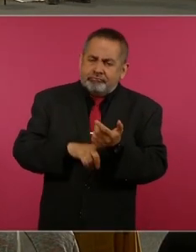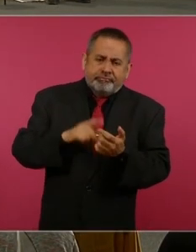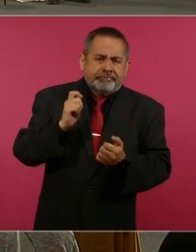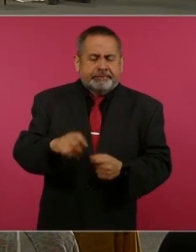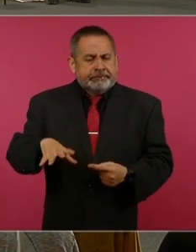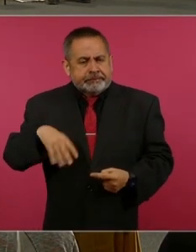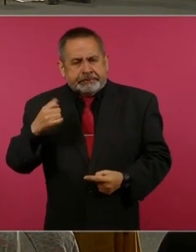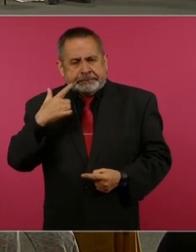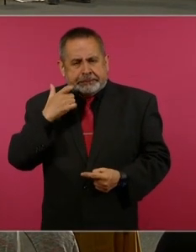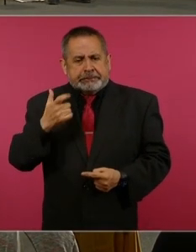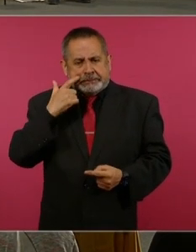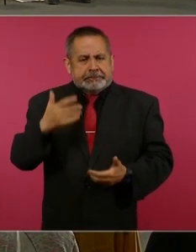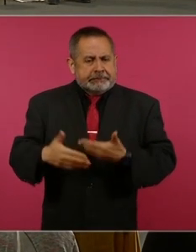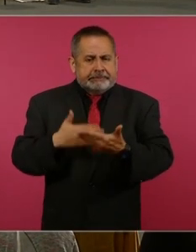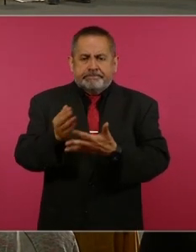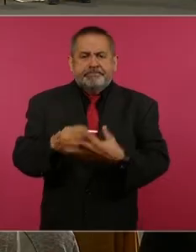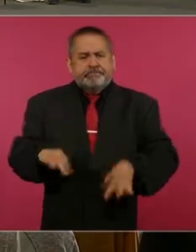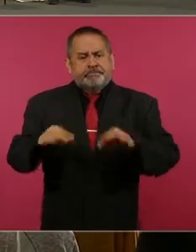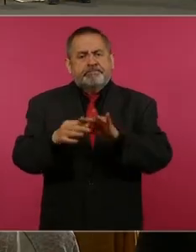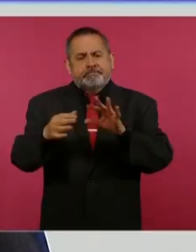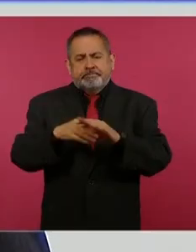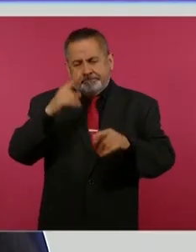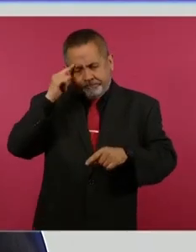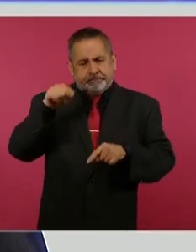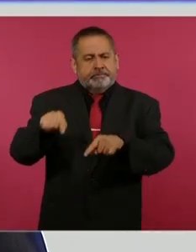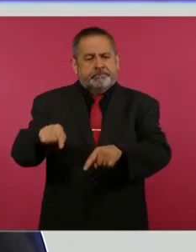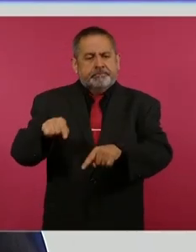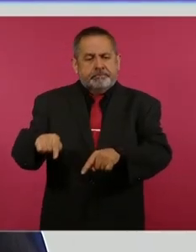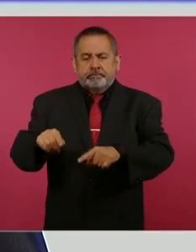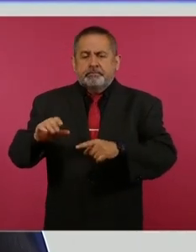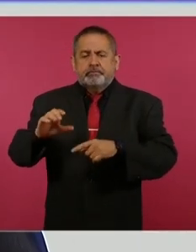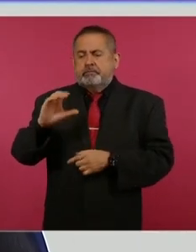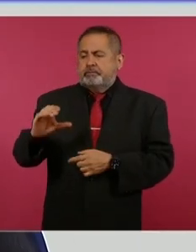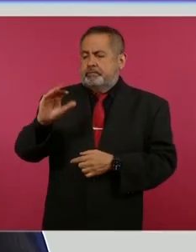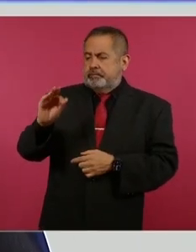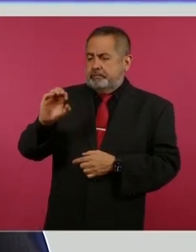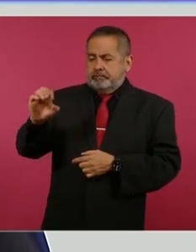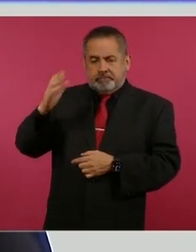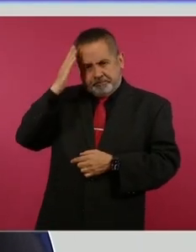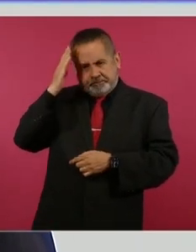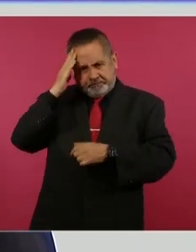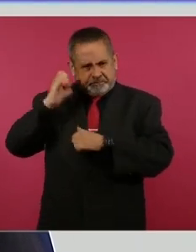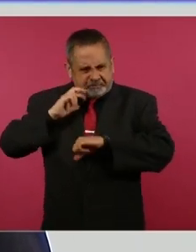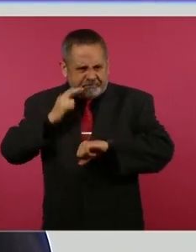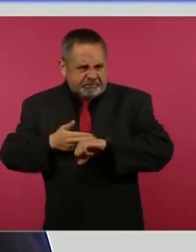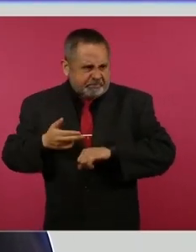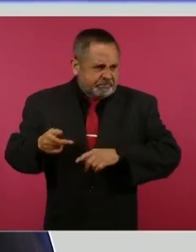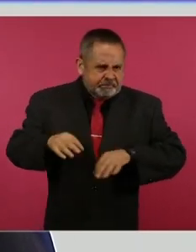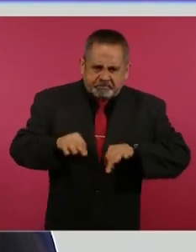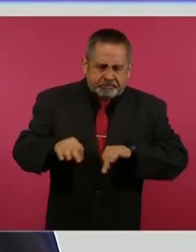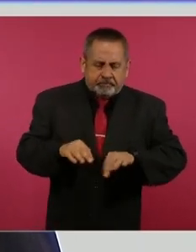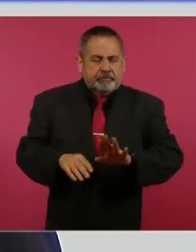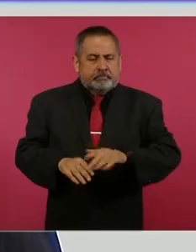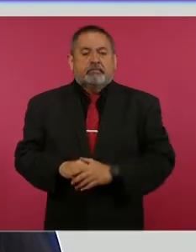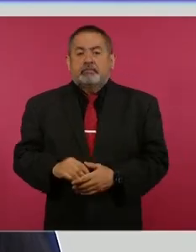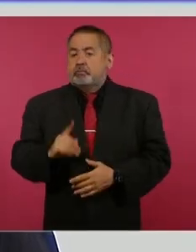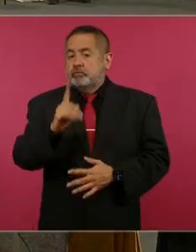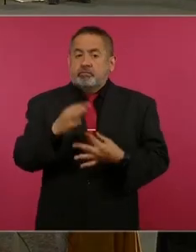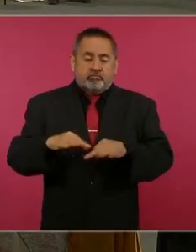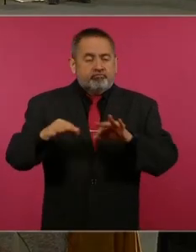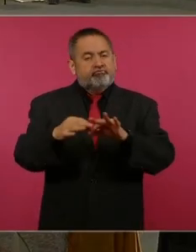este esfuerzo de ingeniería tan importante que ha encabezado la Comisión Federal de Electricidad. Sin embargo, es